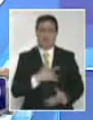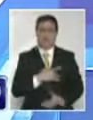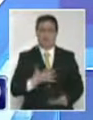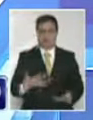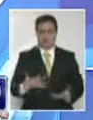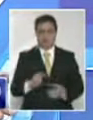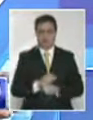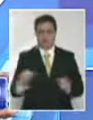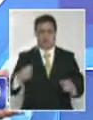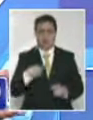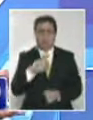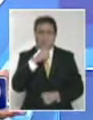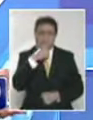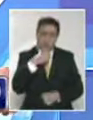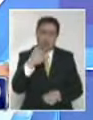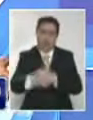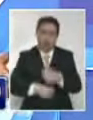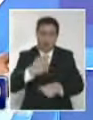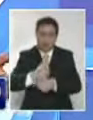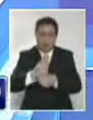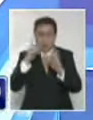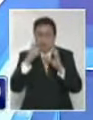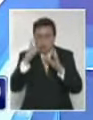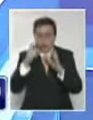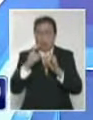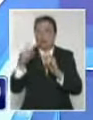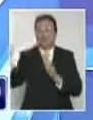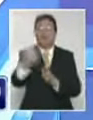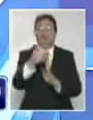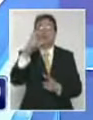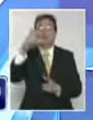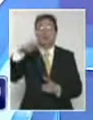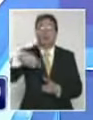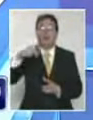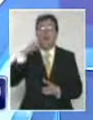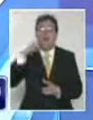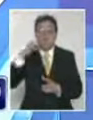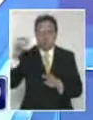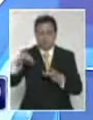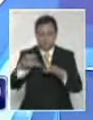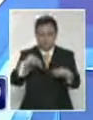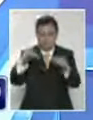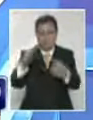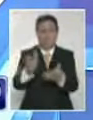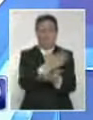gente viejo que trabajaban ahí hace años. Y bueno, y empezó los rollos a irse